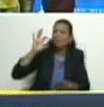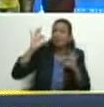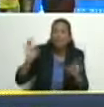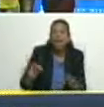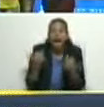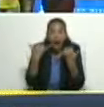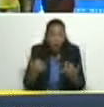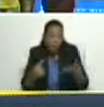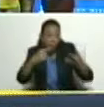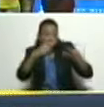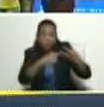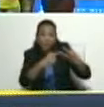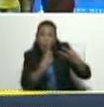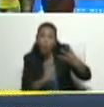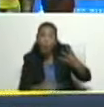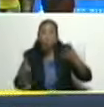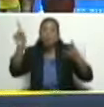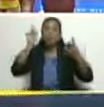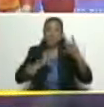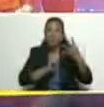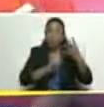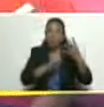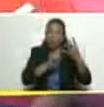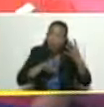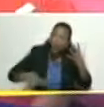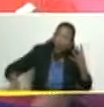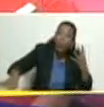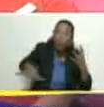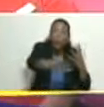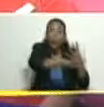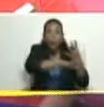ahora va desplegada por el territorio.